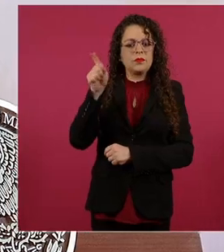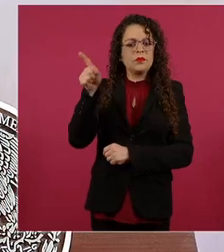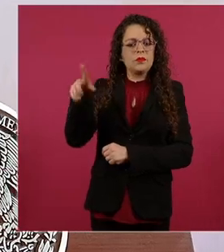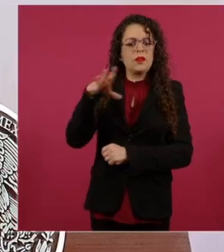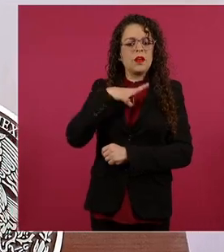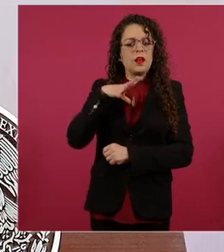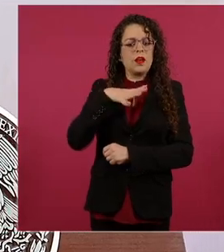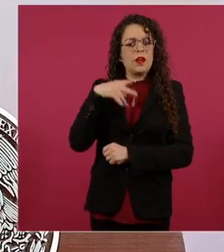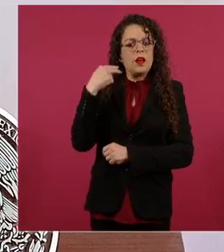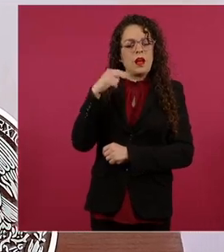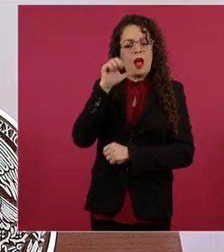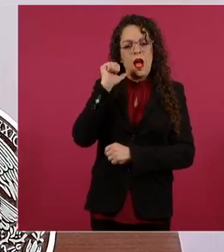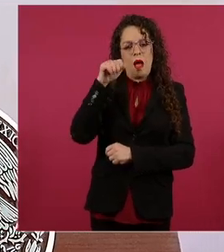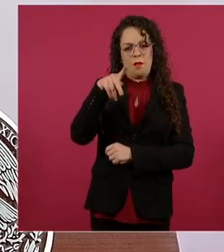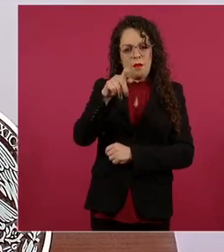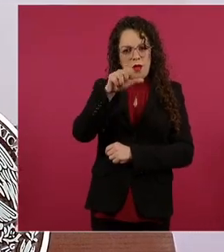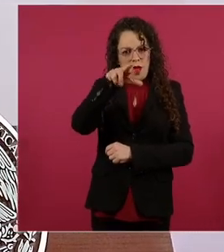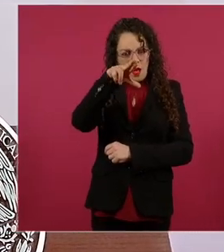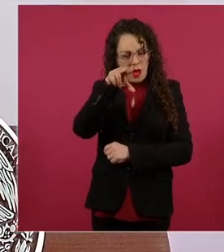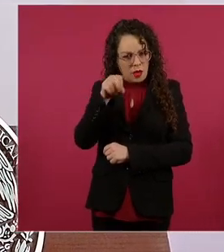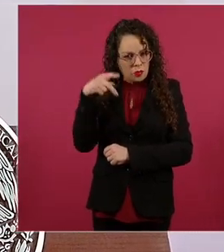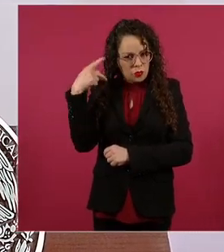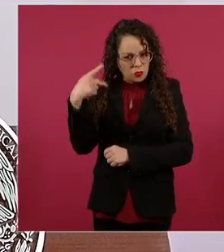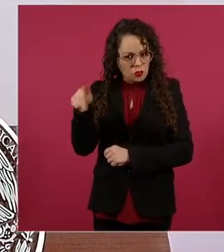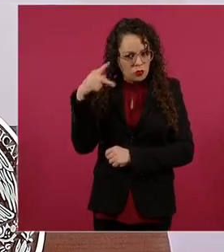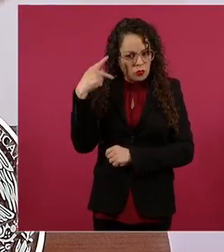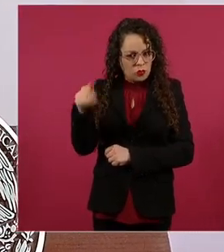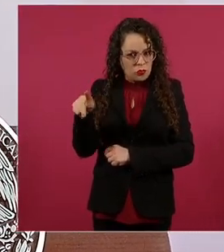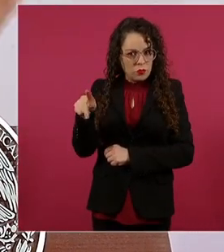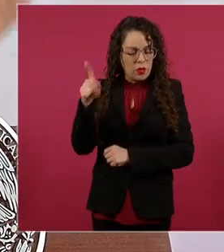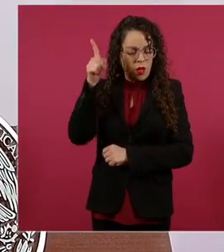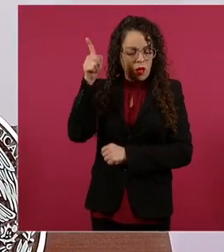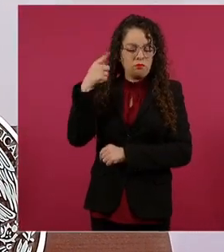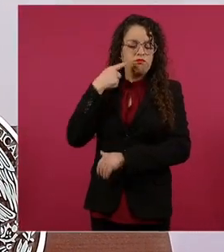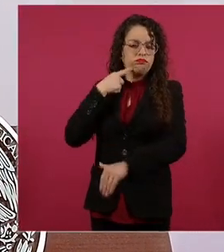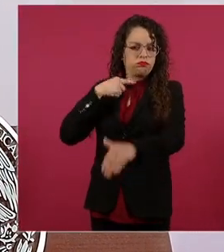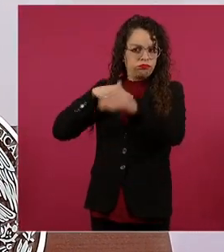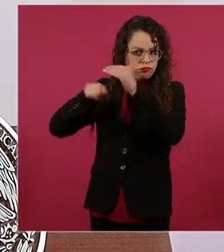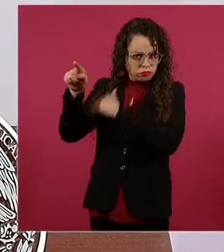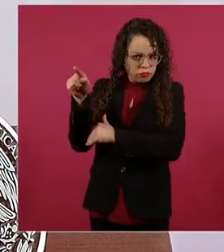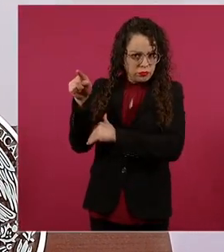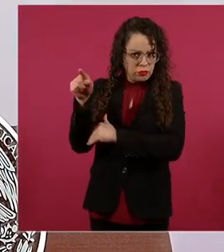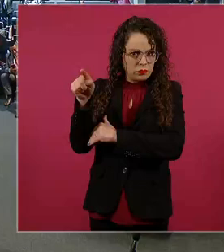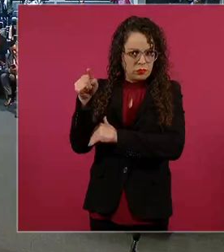lo demás nos permitió el juez pues